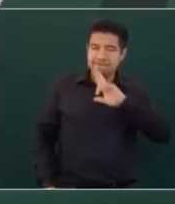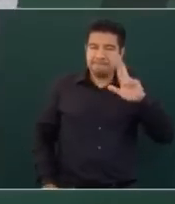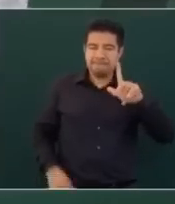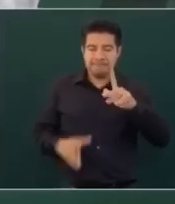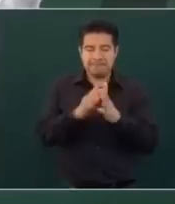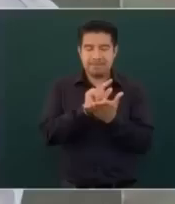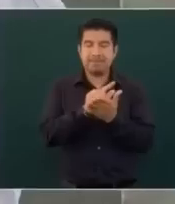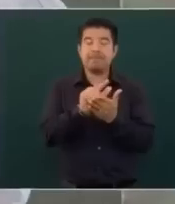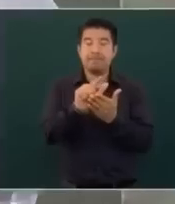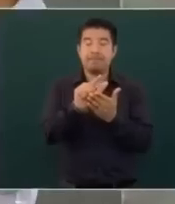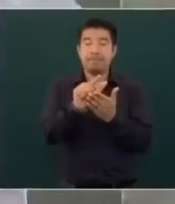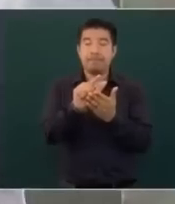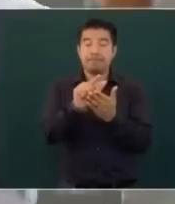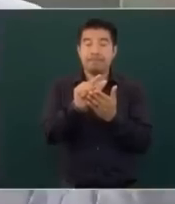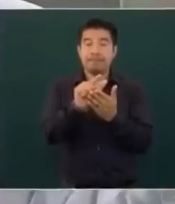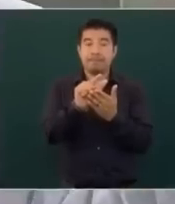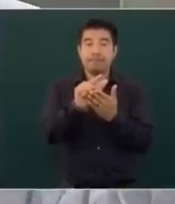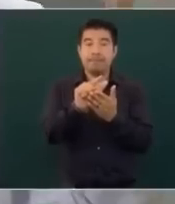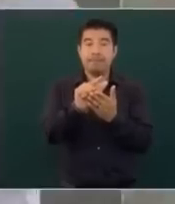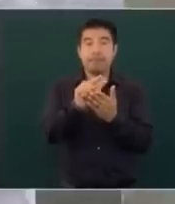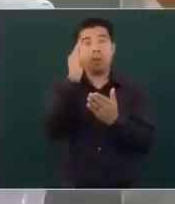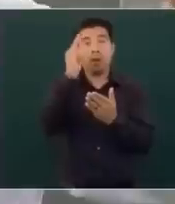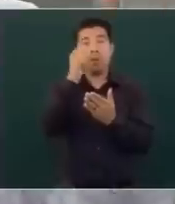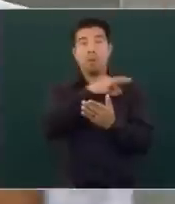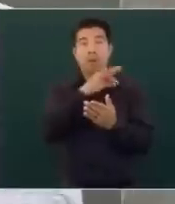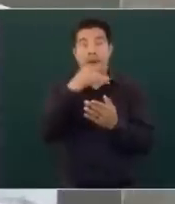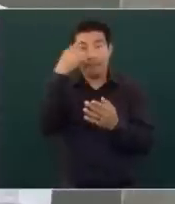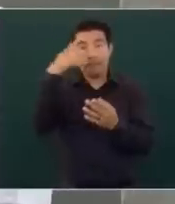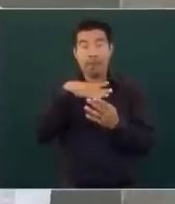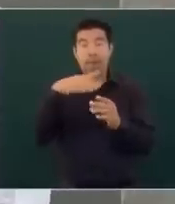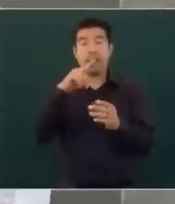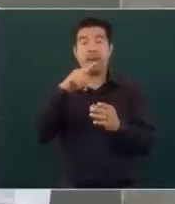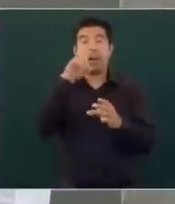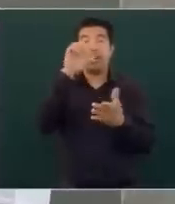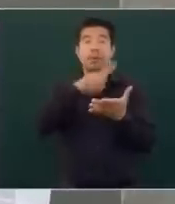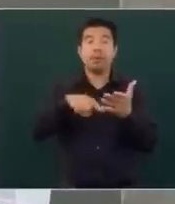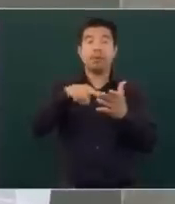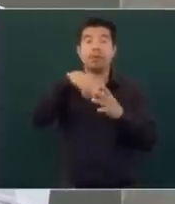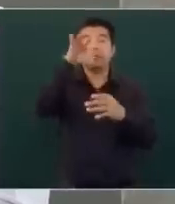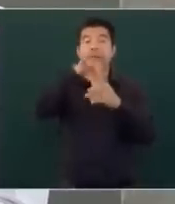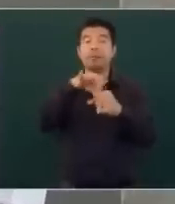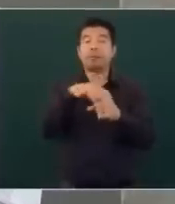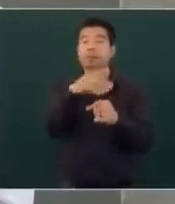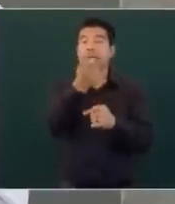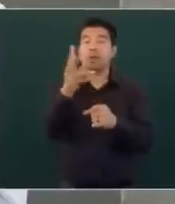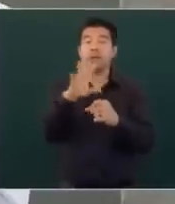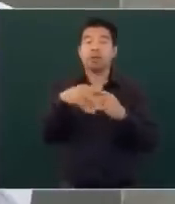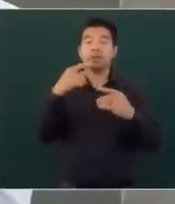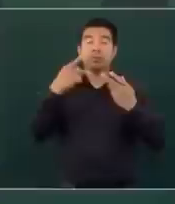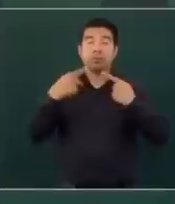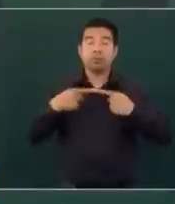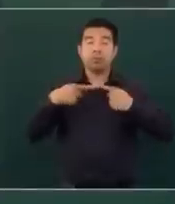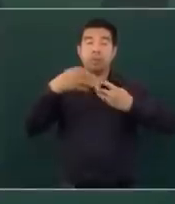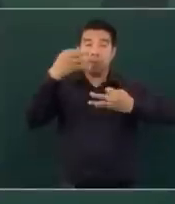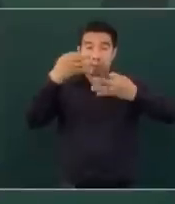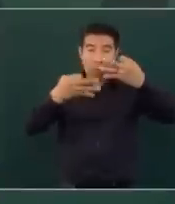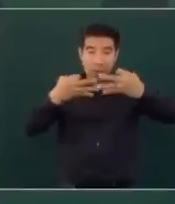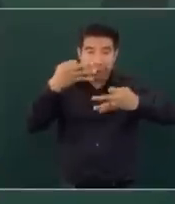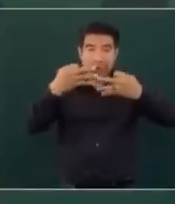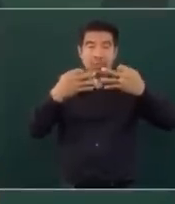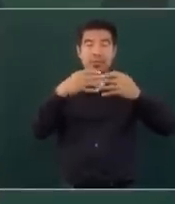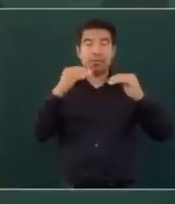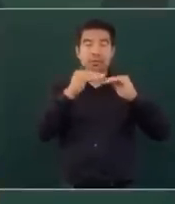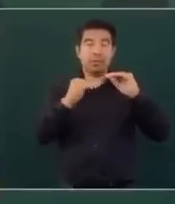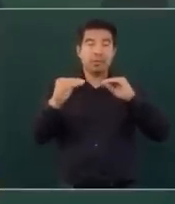y que se elijan a los jueces, que el pueblo elija a jueces, a magistrados